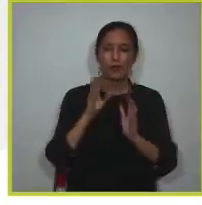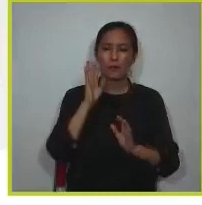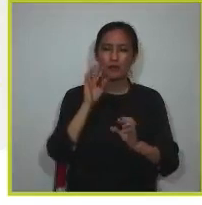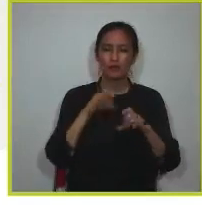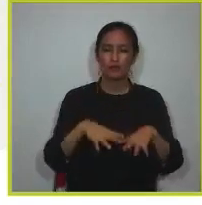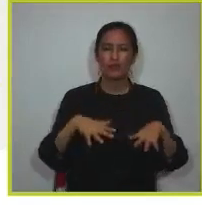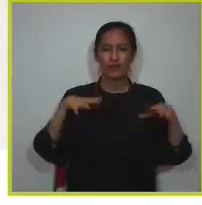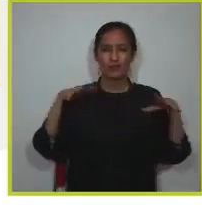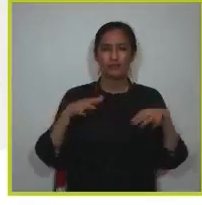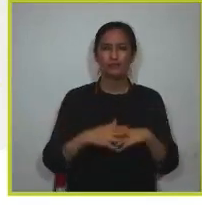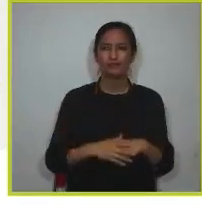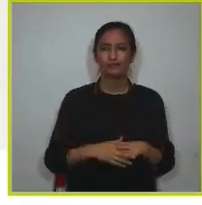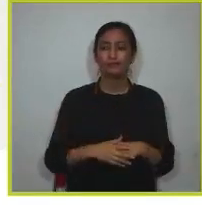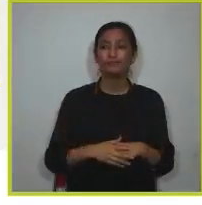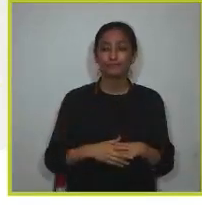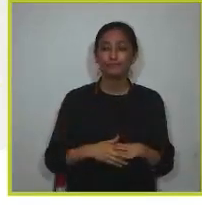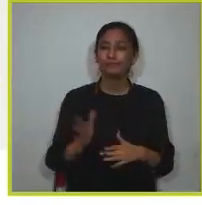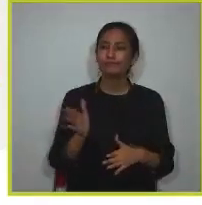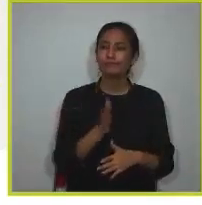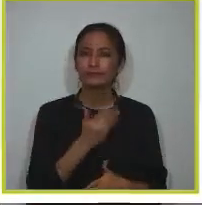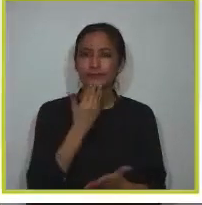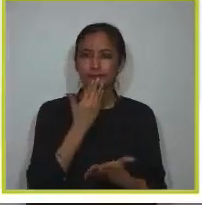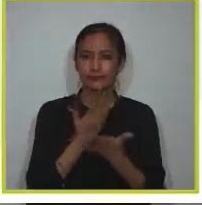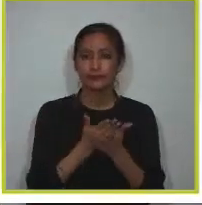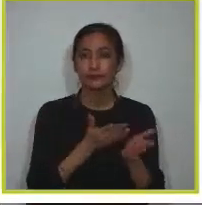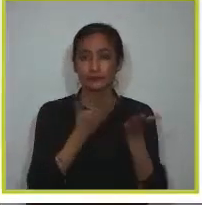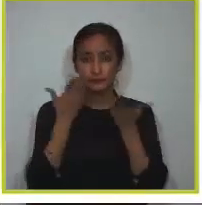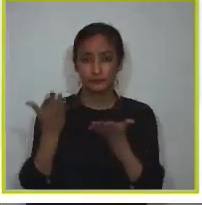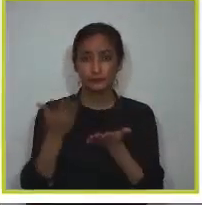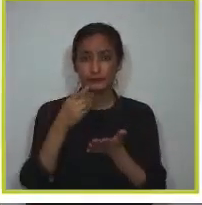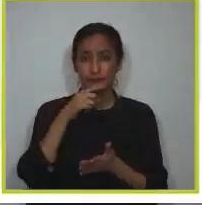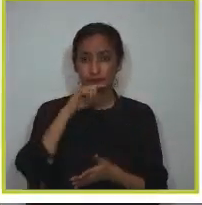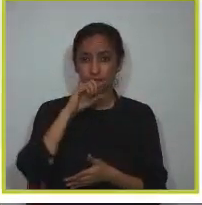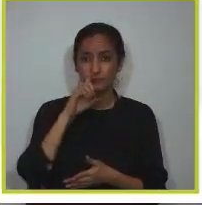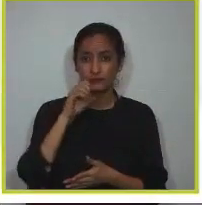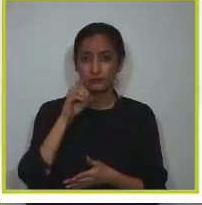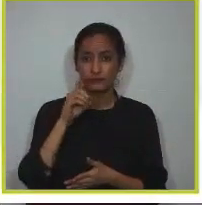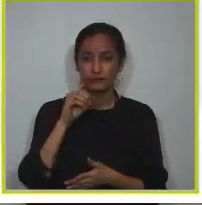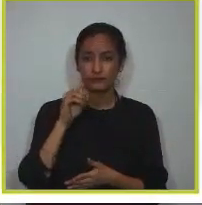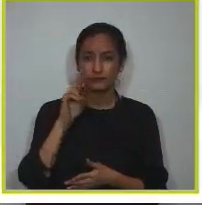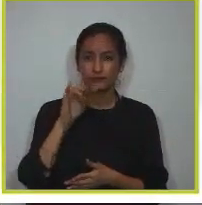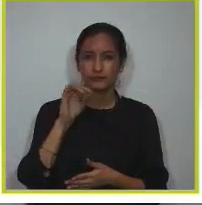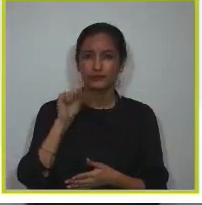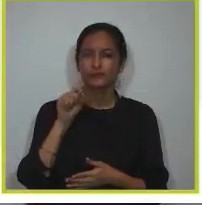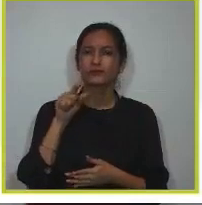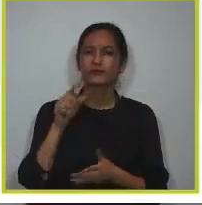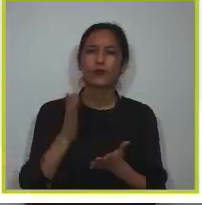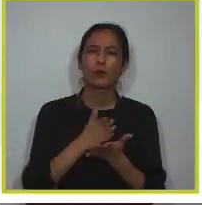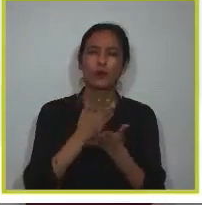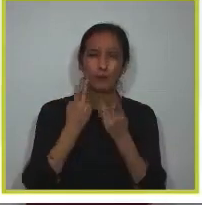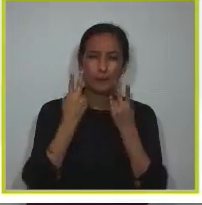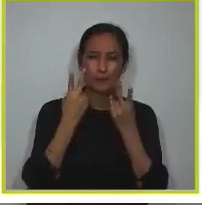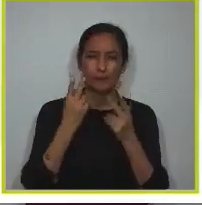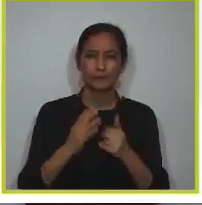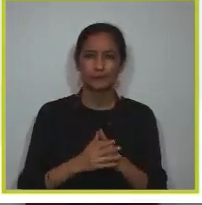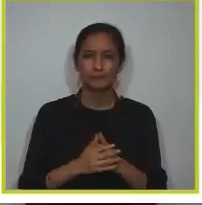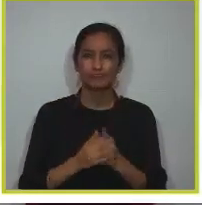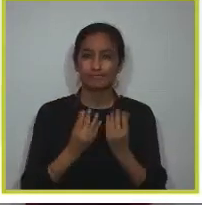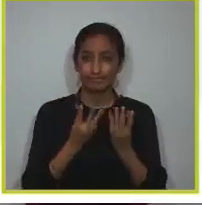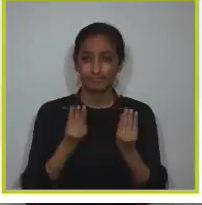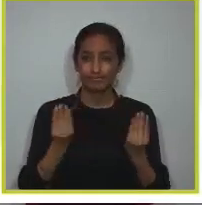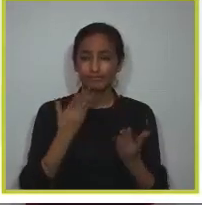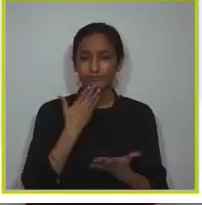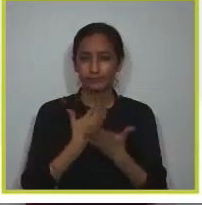sólidos Gracias Dante Doris por favor cuéntanos su experiencia del problema que advertiste muy bien